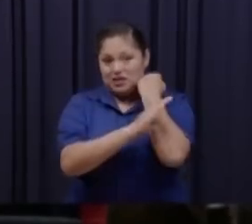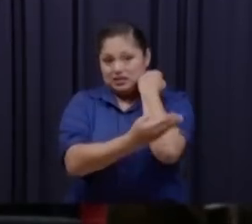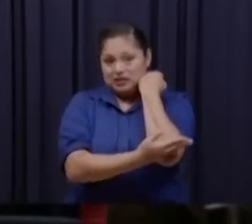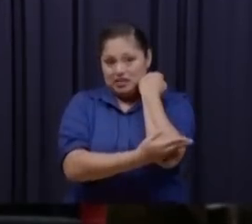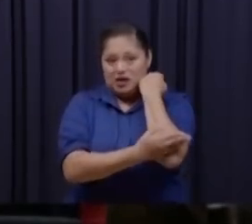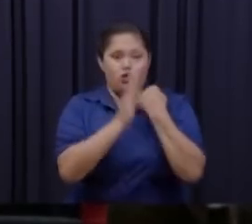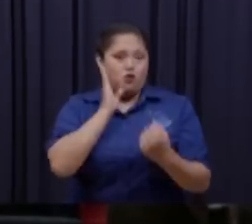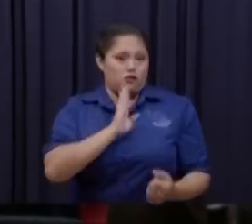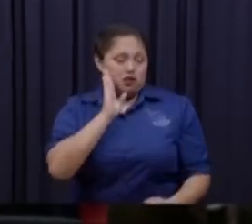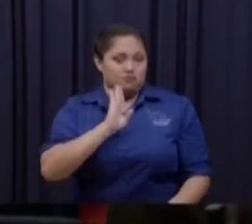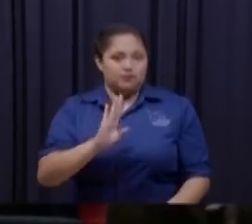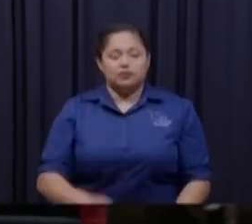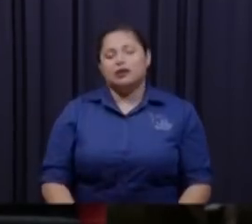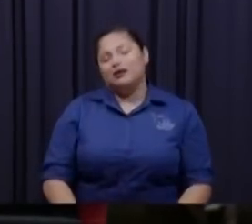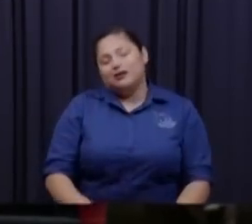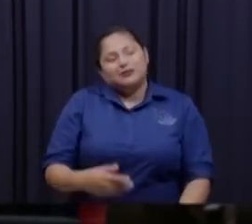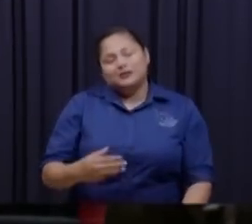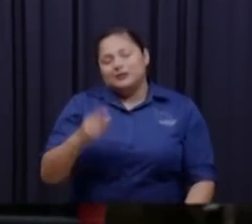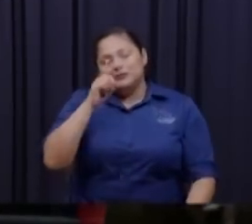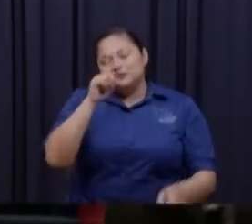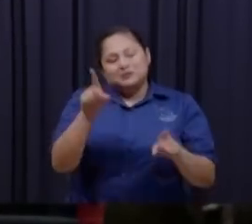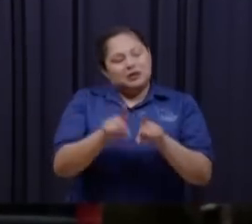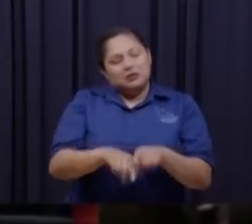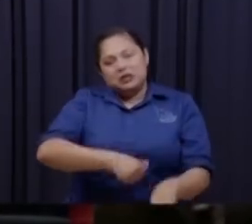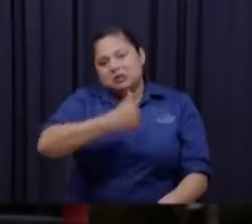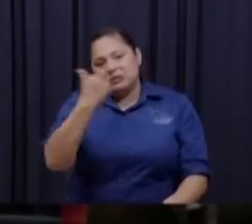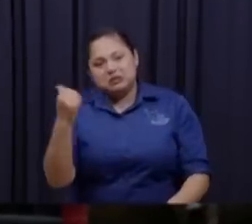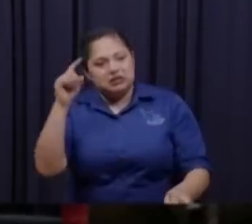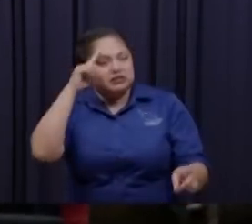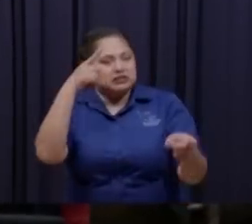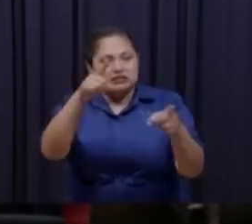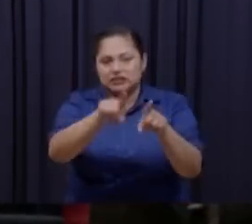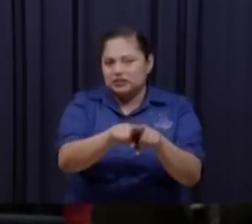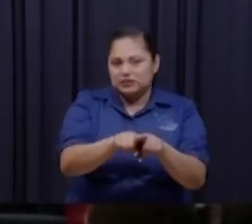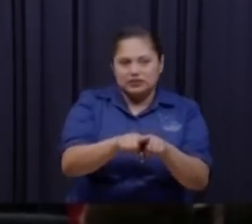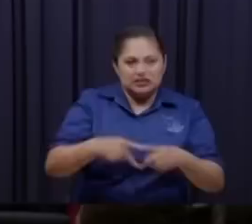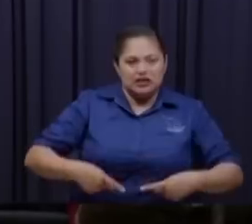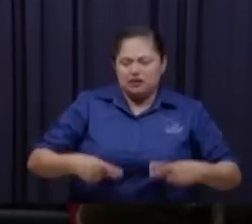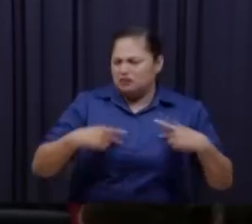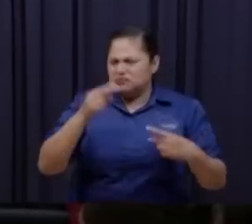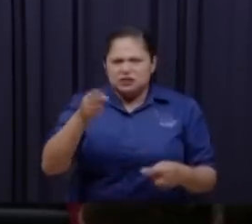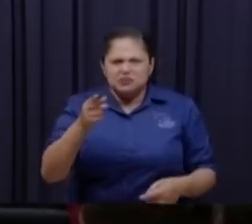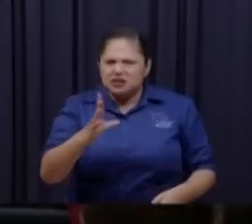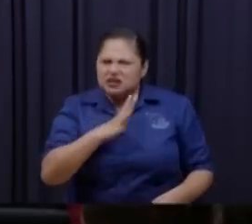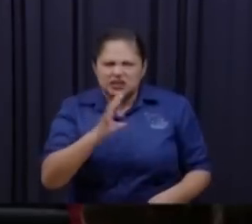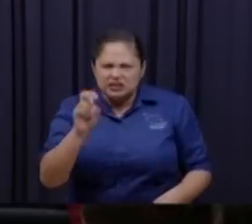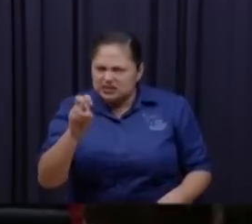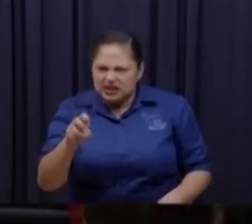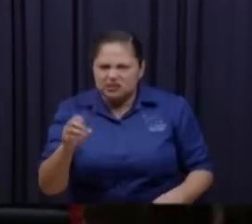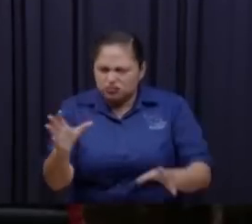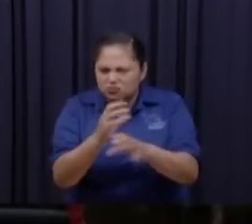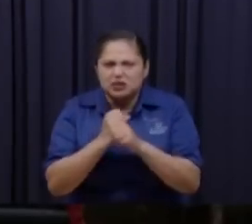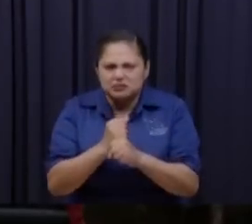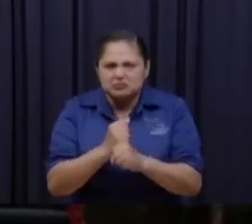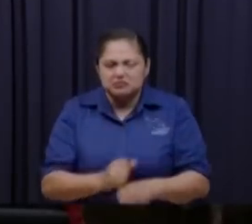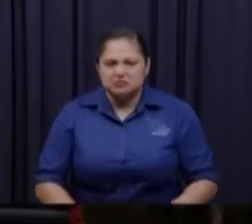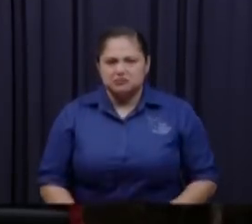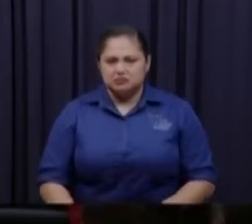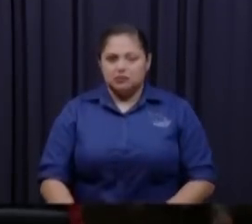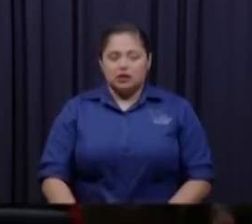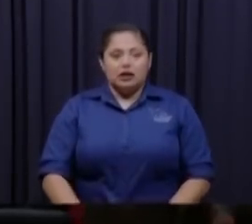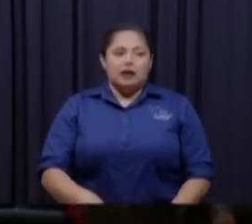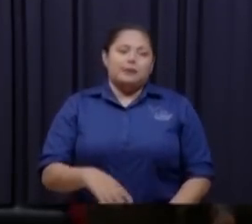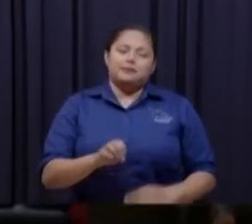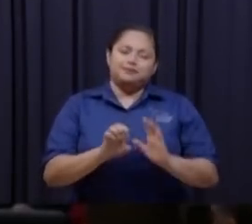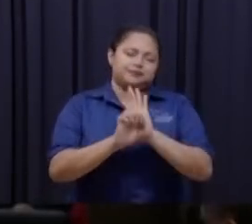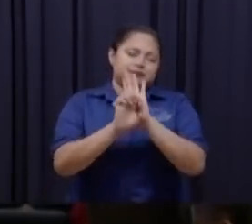Luego se toman otras decisiones en la vida, hermano, siempre, siempre, siempre. Esa decisión de alguna manera